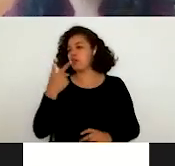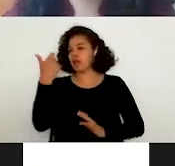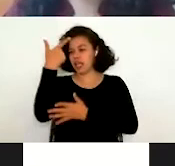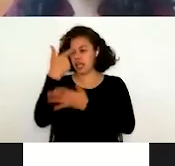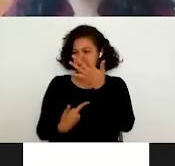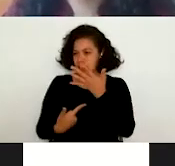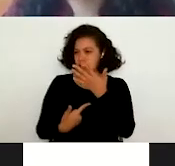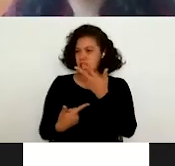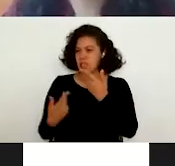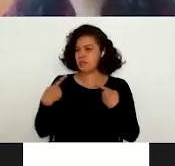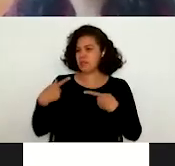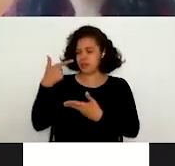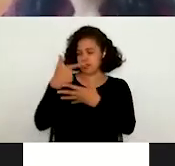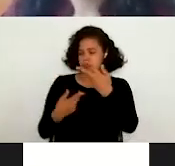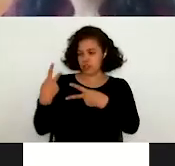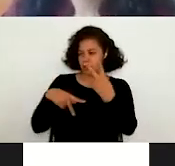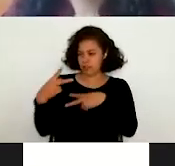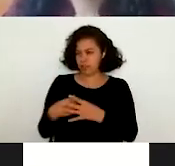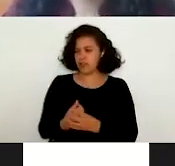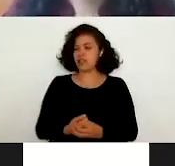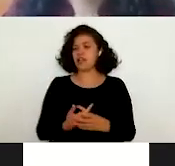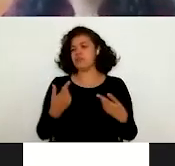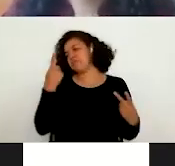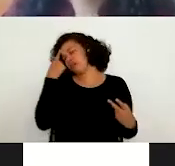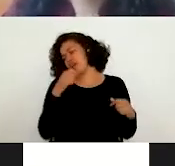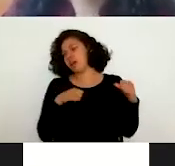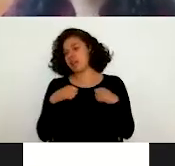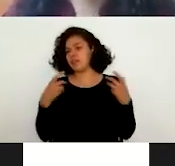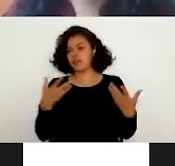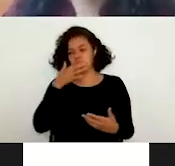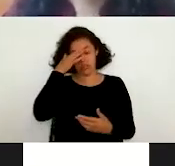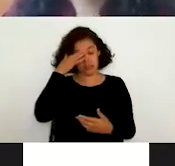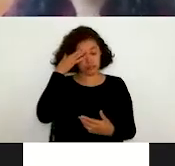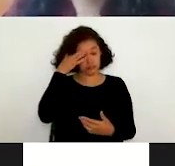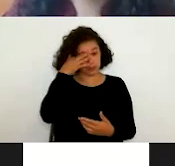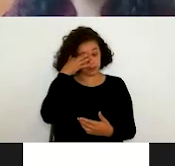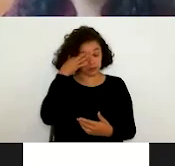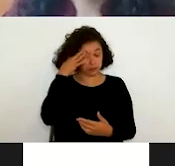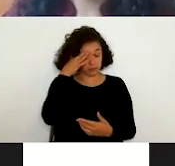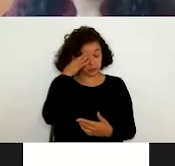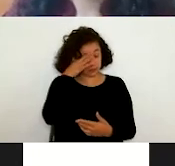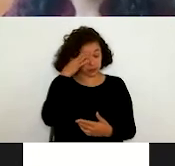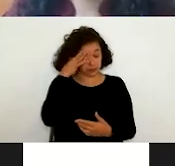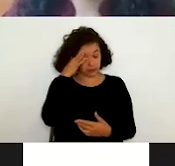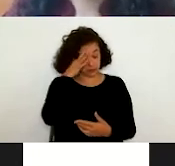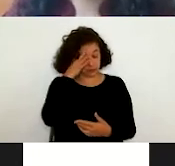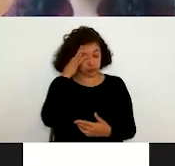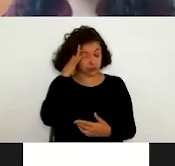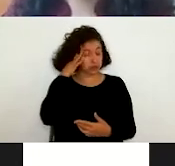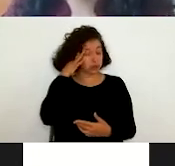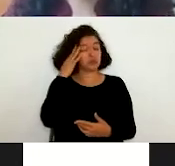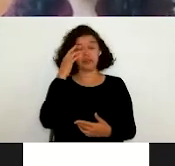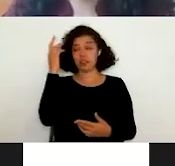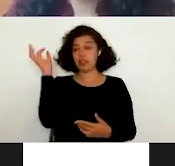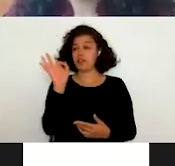cada actividad que realizamos, ¿no? Pensemos en que tal vez lo que interesa en la evaluación es ver que se hayan hecho